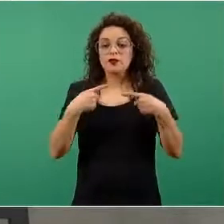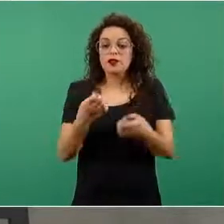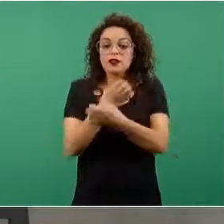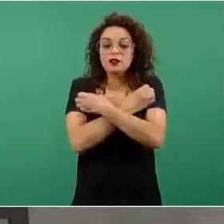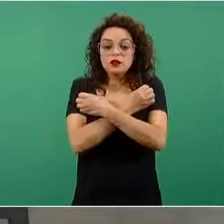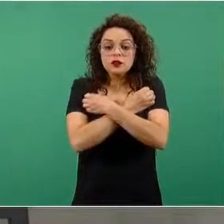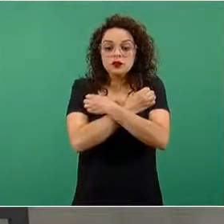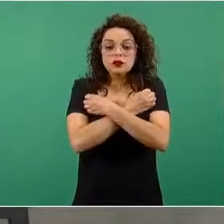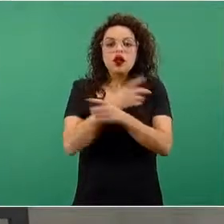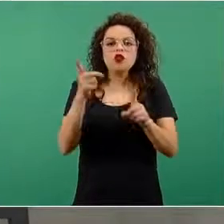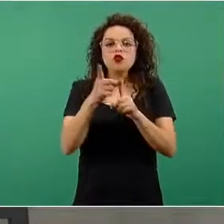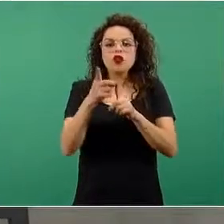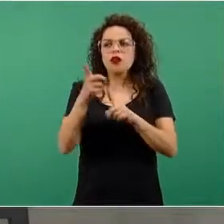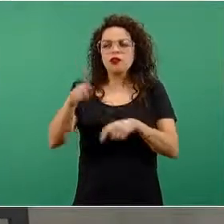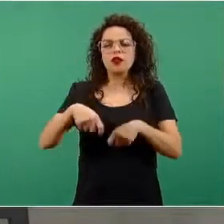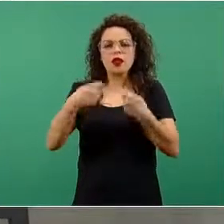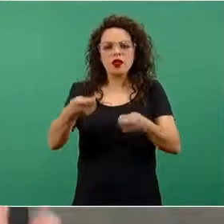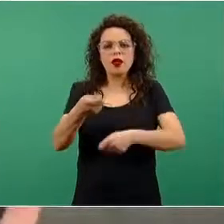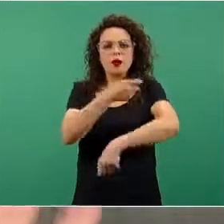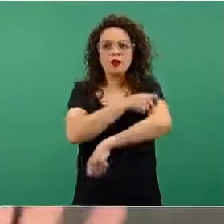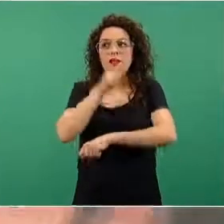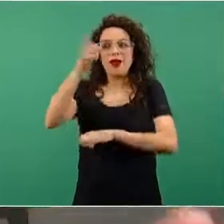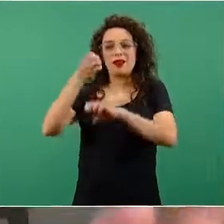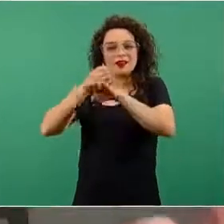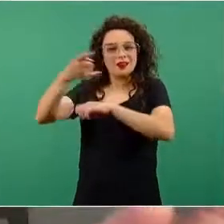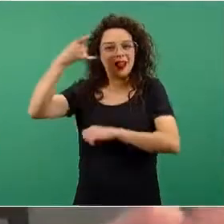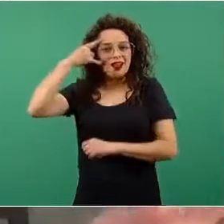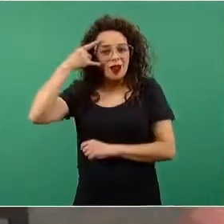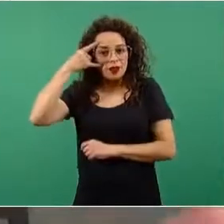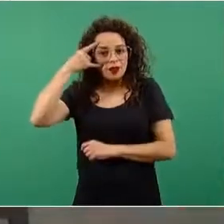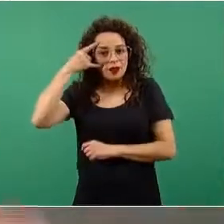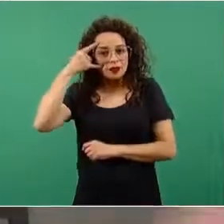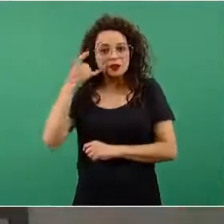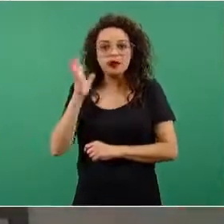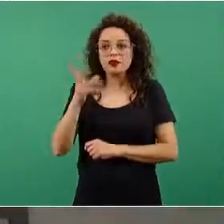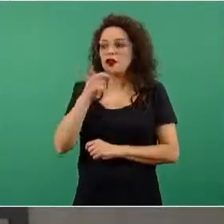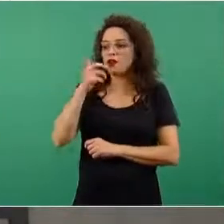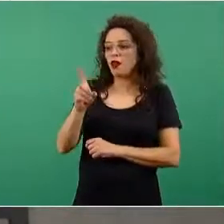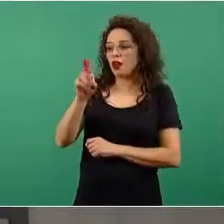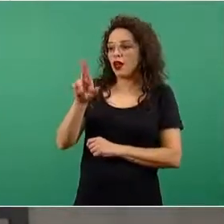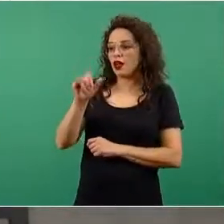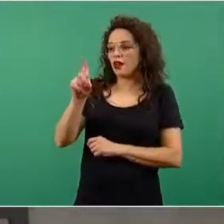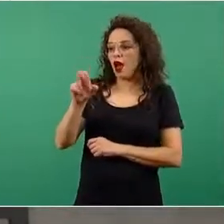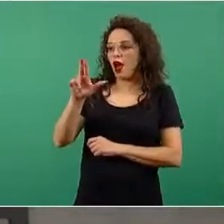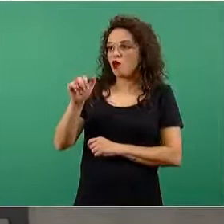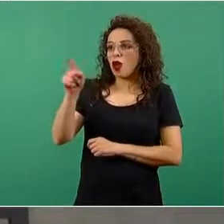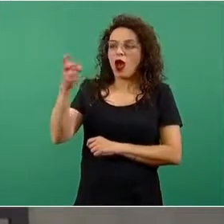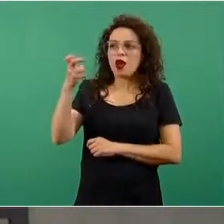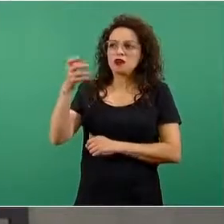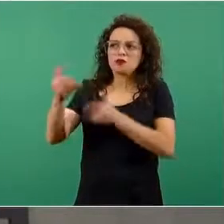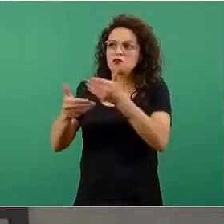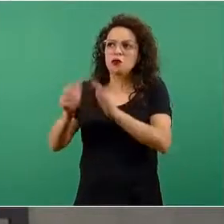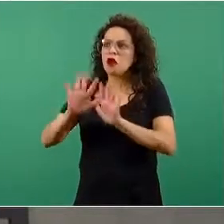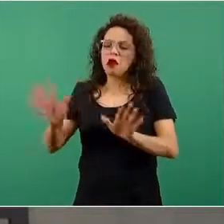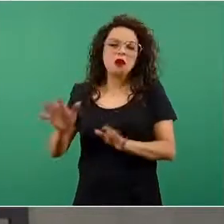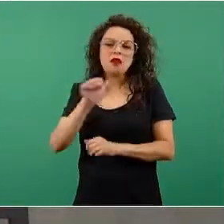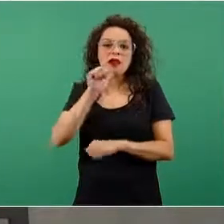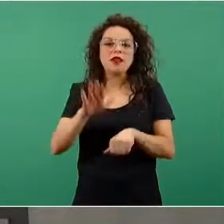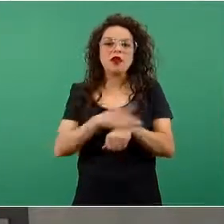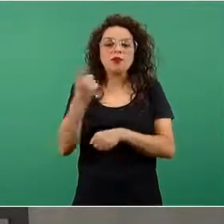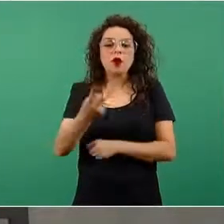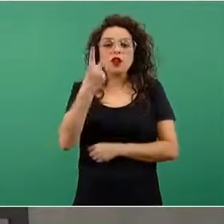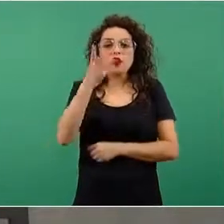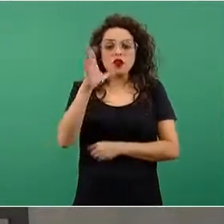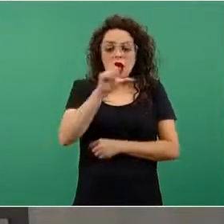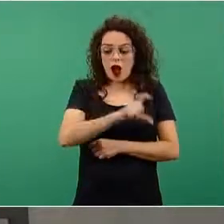estado de Campeche, como comentó el doctor López Ridaura, de momento no estamos avanzando ya en esa parte, prácticamente cubrimos con las 2 dosis a todos